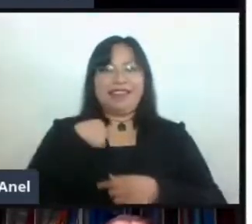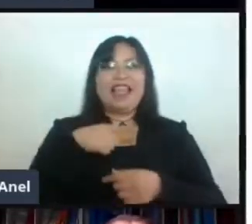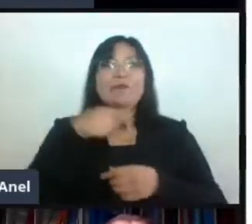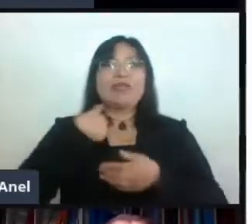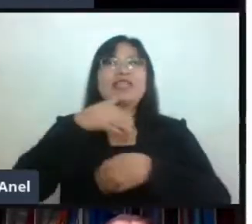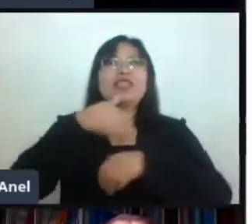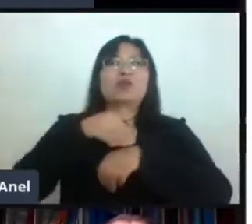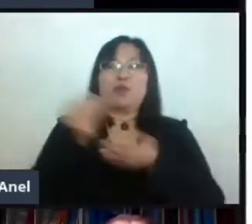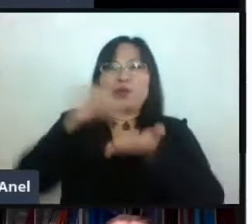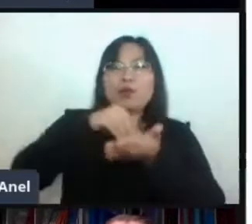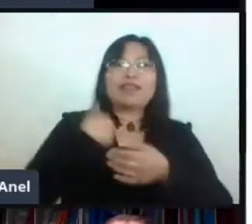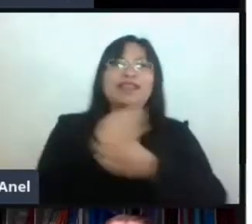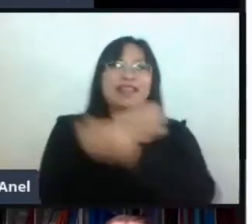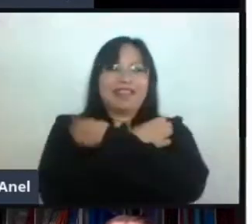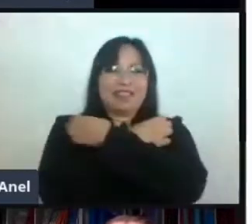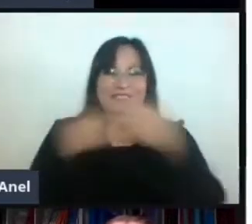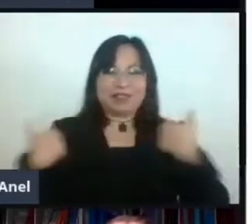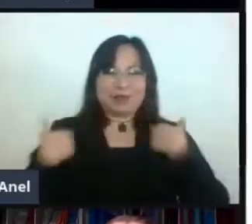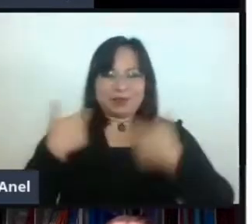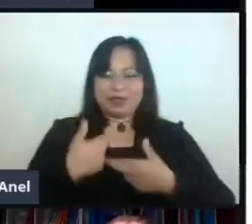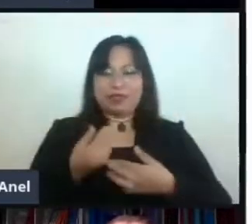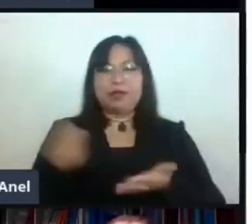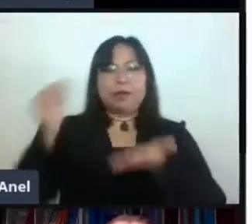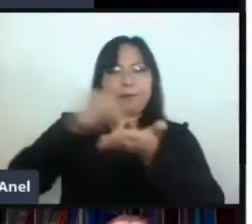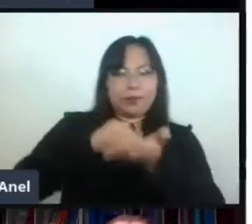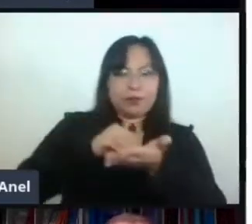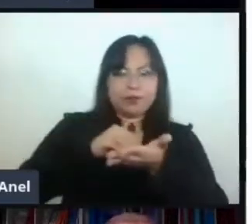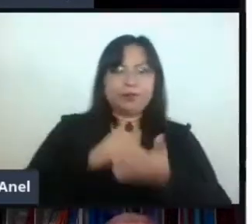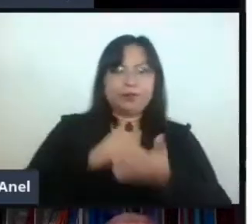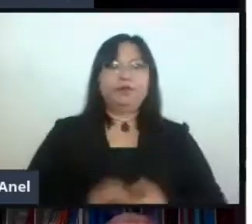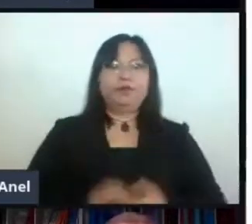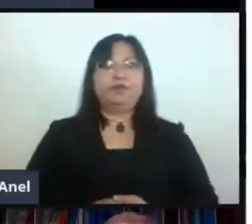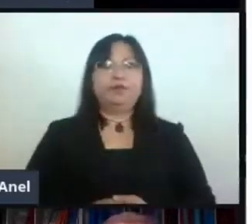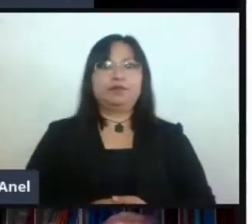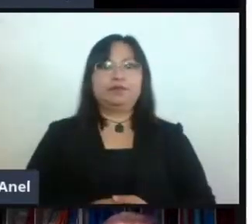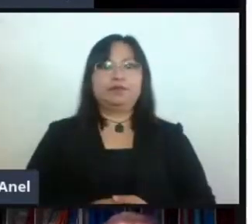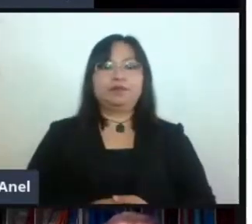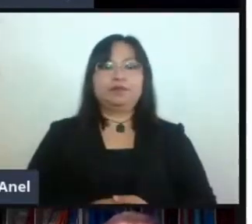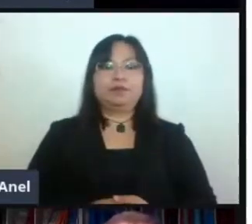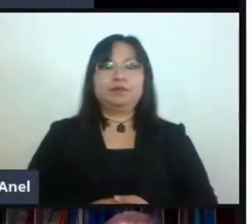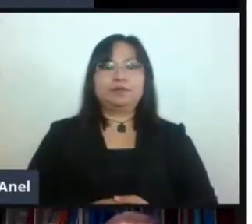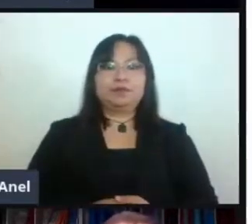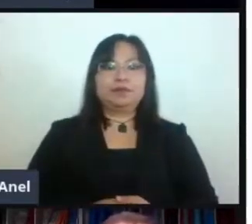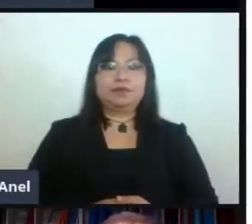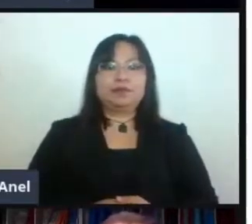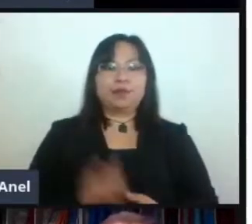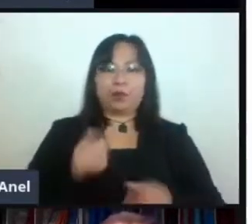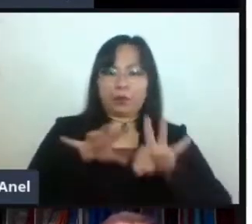es mi cuenta. ¿Sí? La tecleo y la contraseña